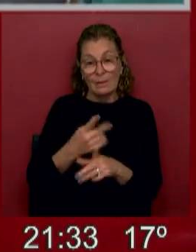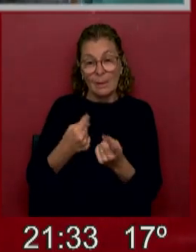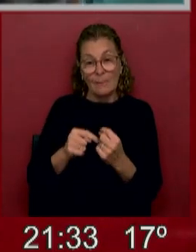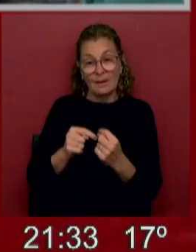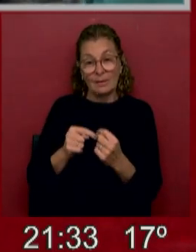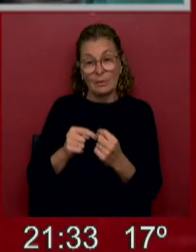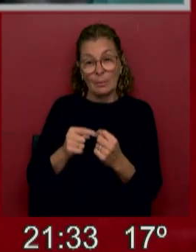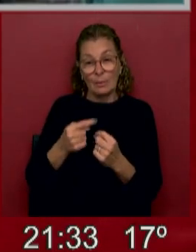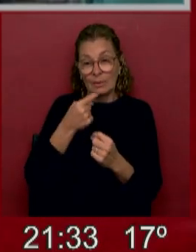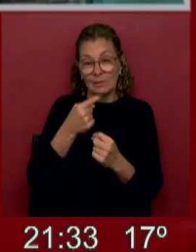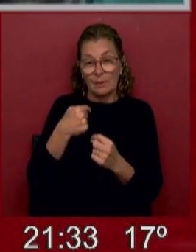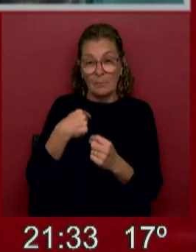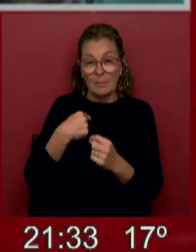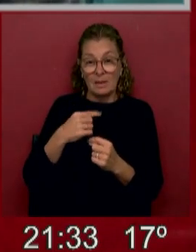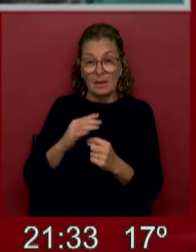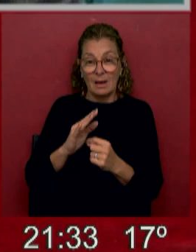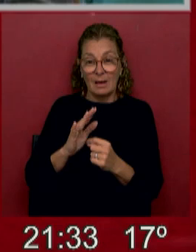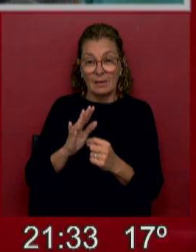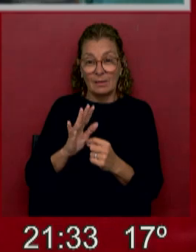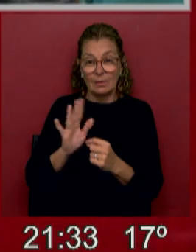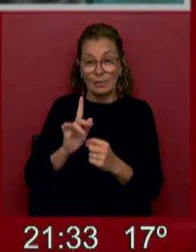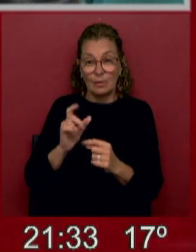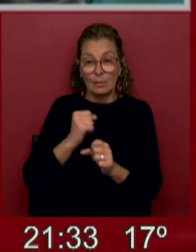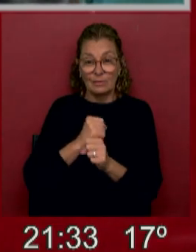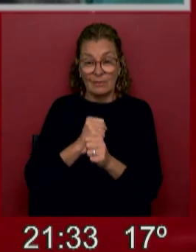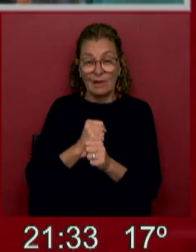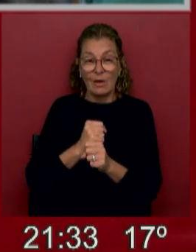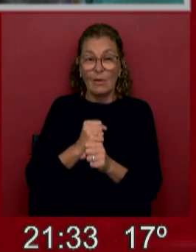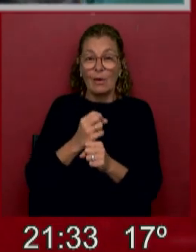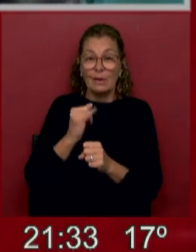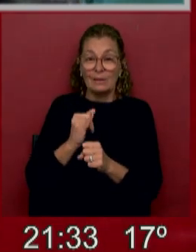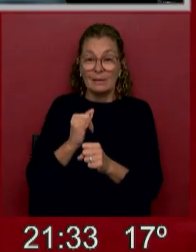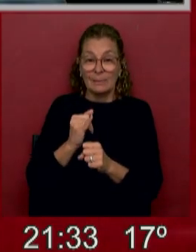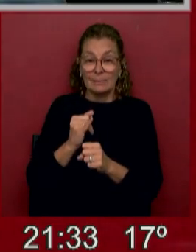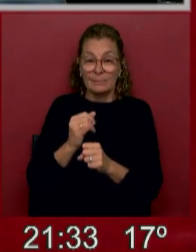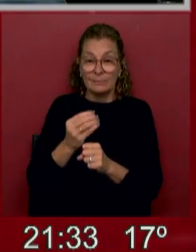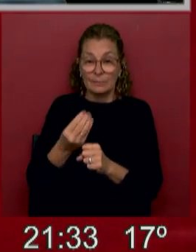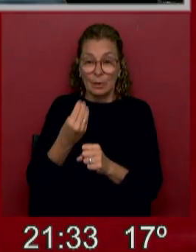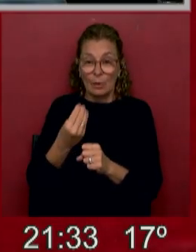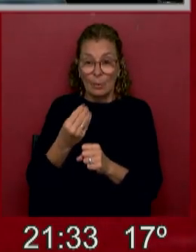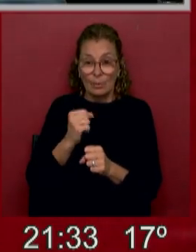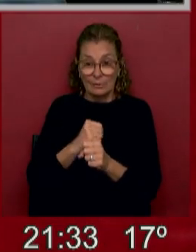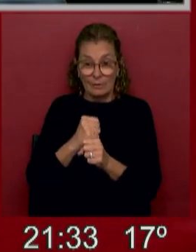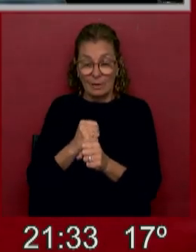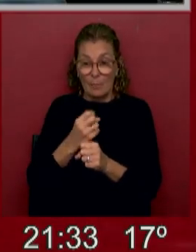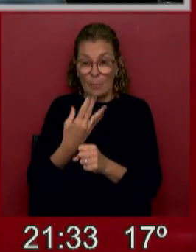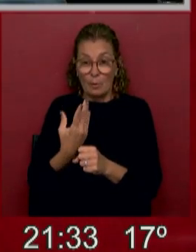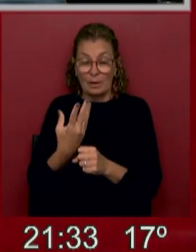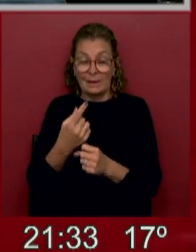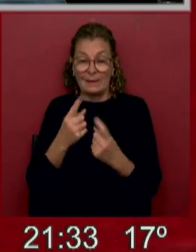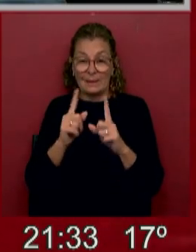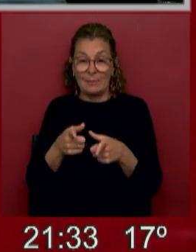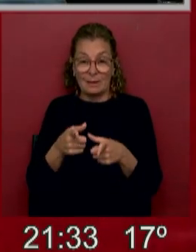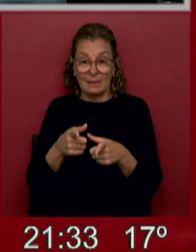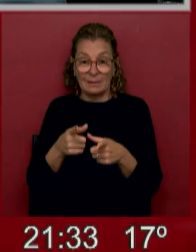realidad como decir que son mías, no las trabajo así, sino como, bueno... Por eso, ¿cómo las trabajas? Porque también, es